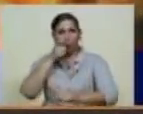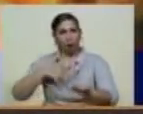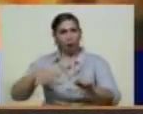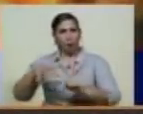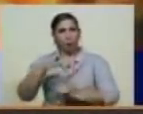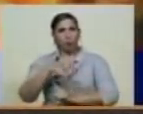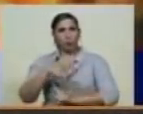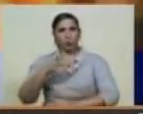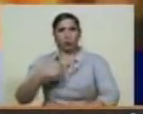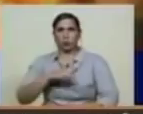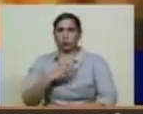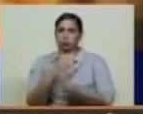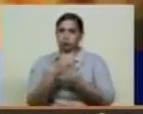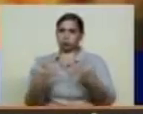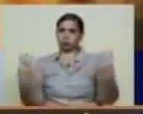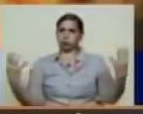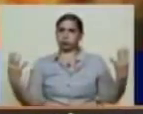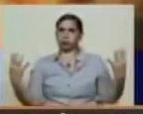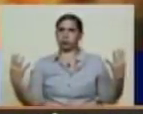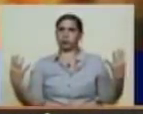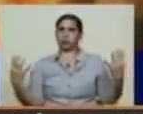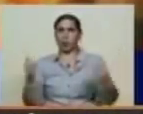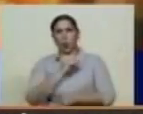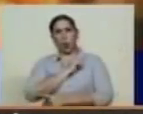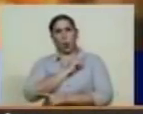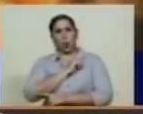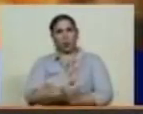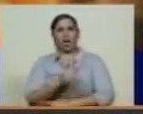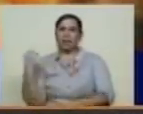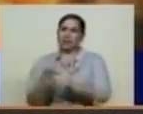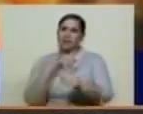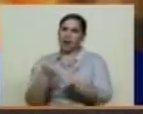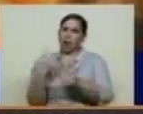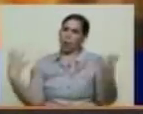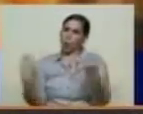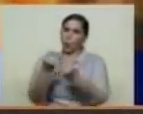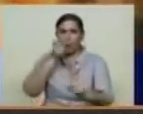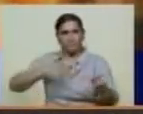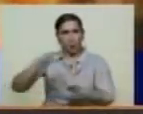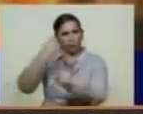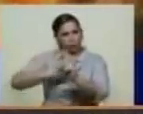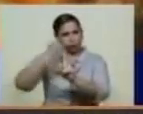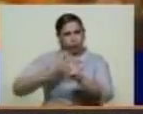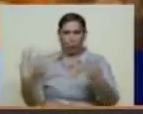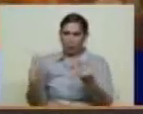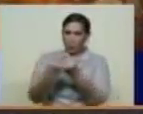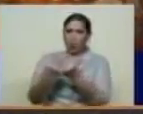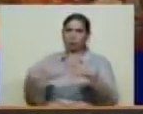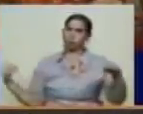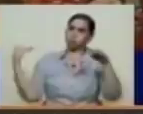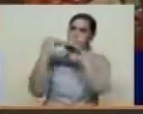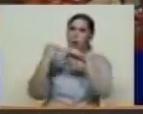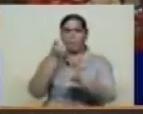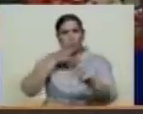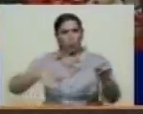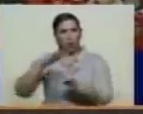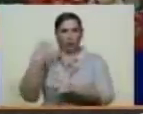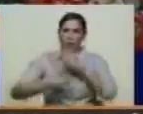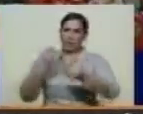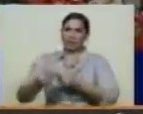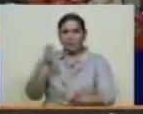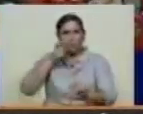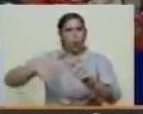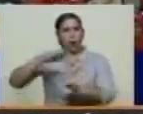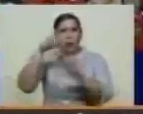en esta tarima estamos obligados a trabajar junto al pueblo, a luchar junto al pueblo, a andar con el pueblo y a hacer lo que el pueblo